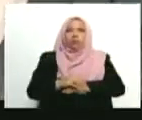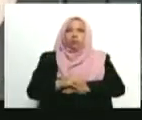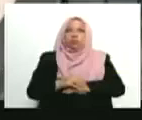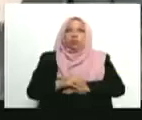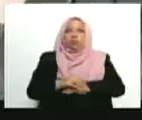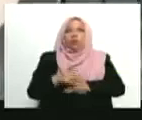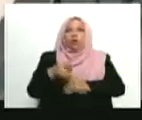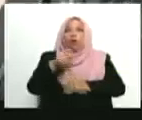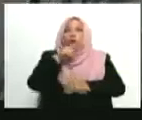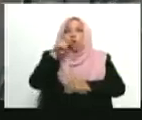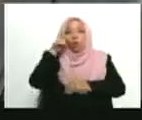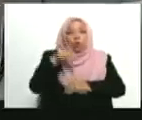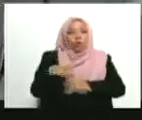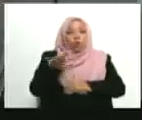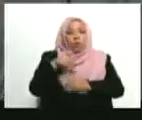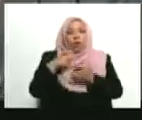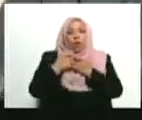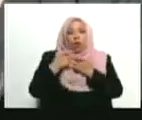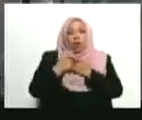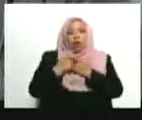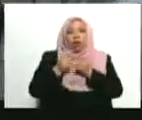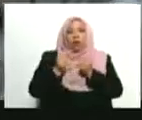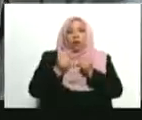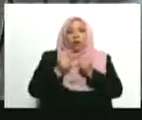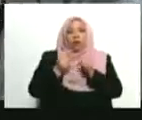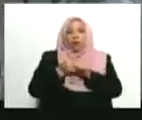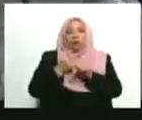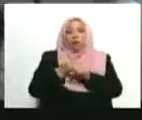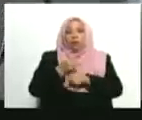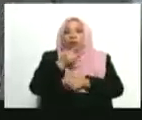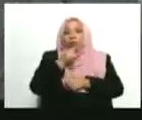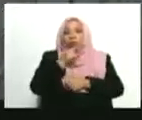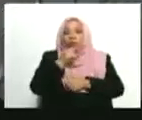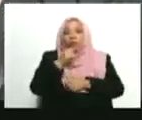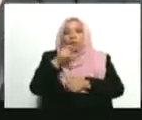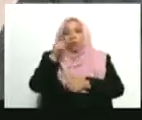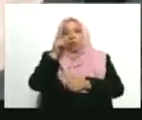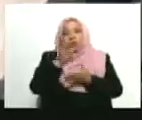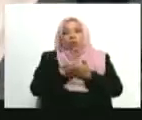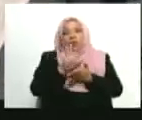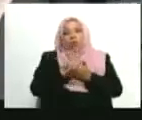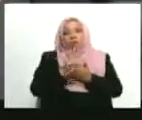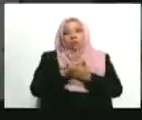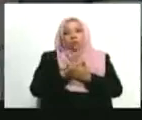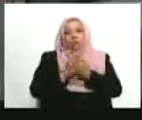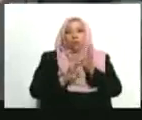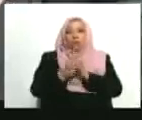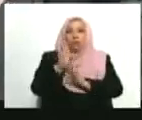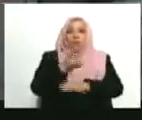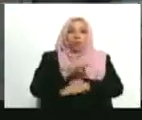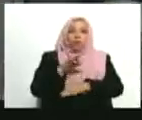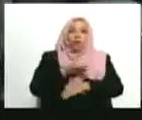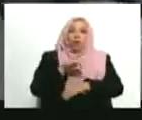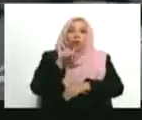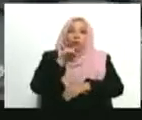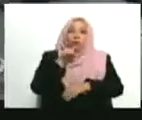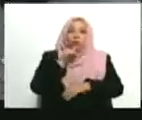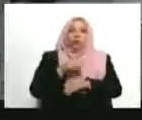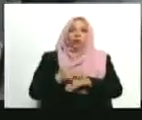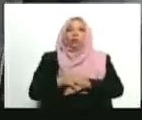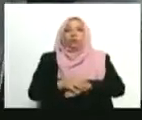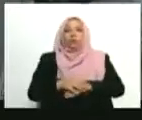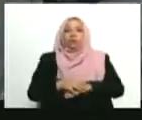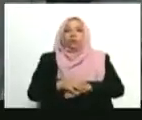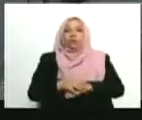en su tiempo, en medio de la Guerra Fría, buscó esta vía, ¿no?, electoral y pacífica para construir el socialismo, superar el